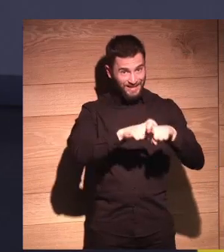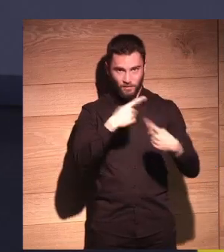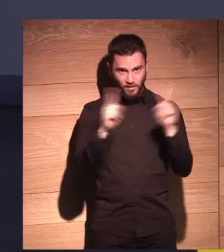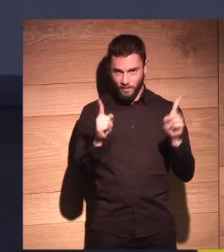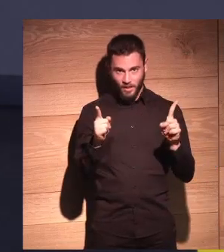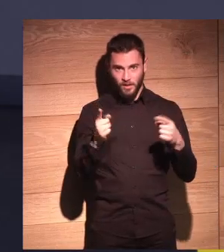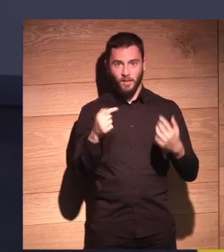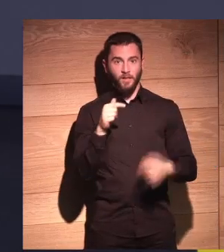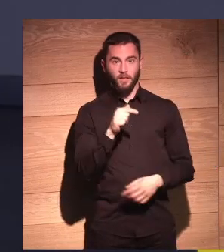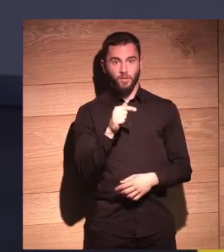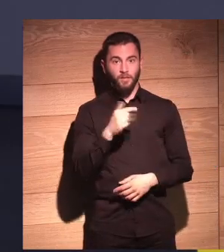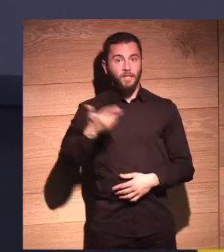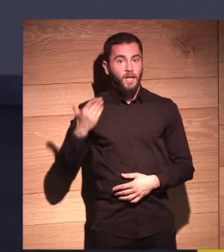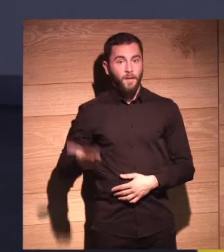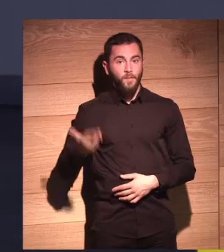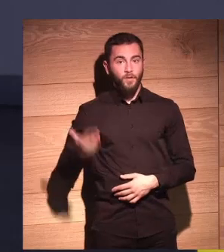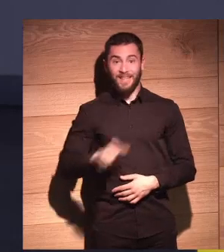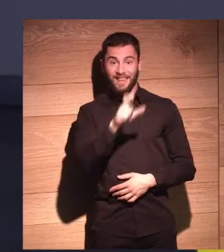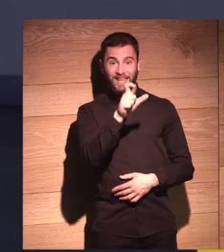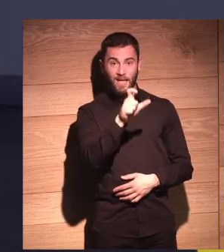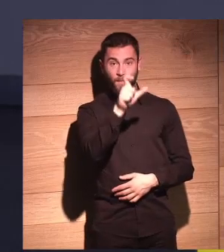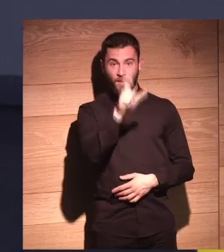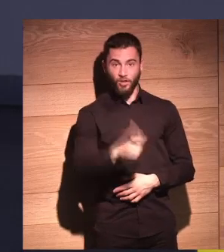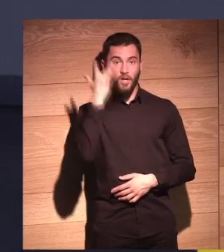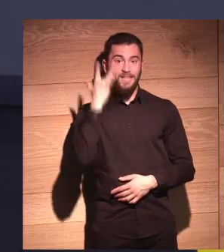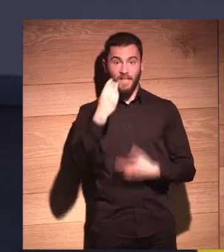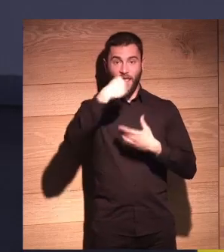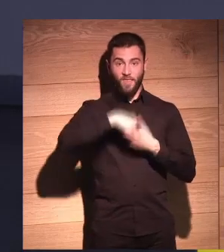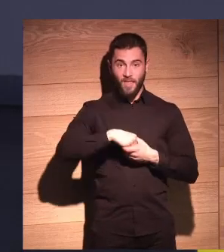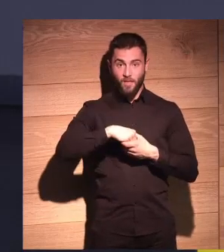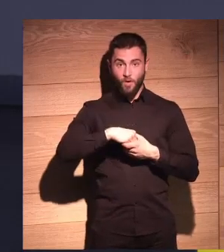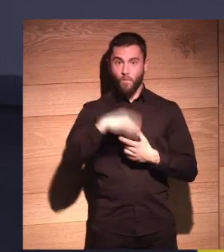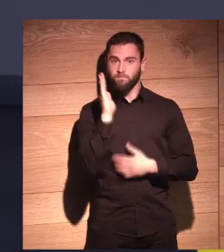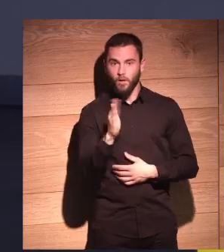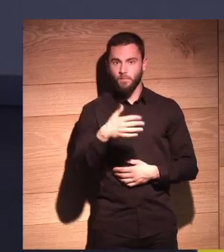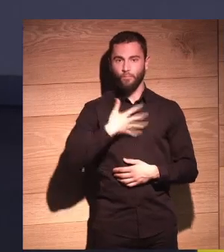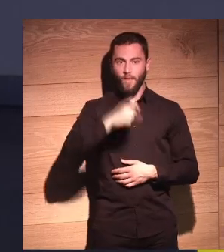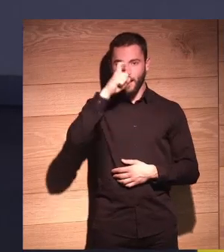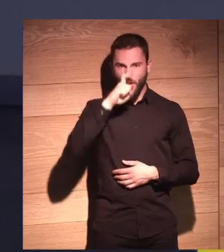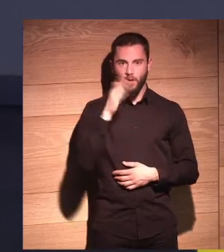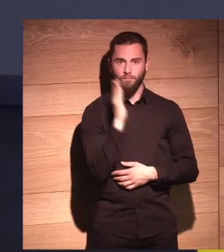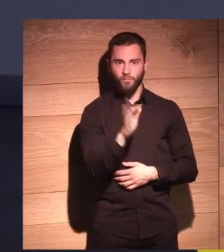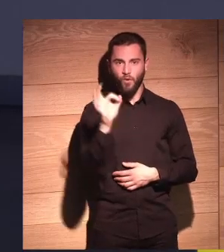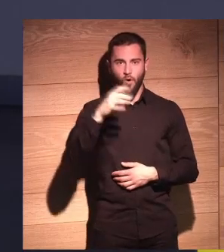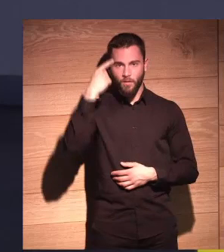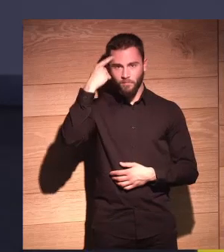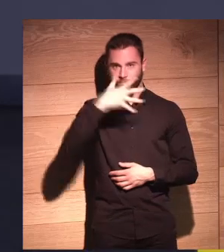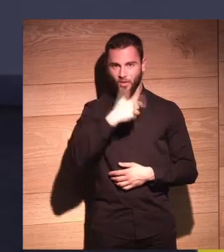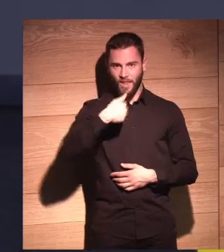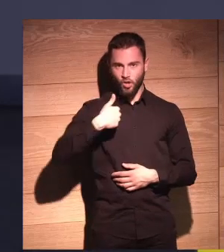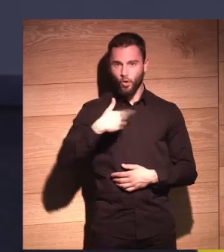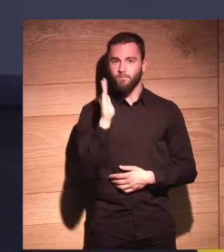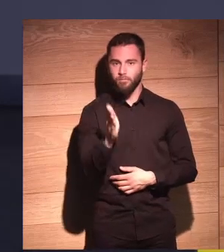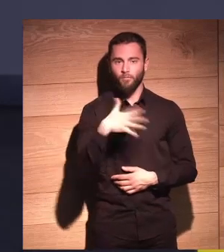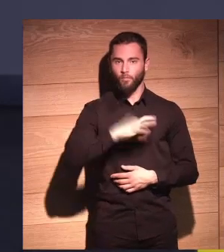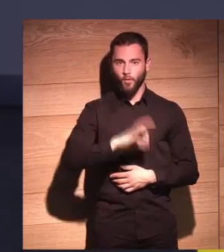realidad altera lo que es la esencia de la persona, ¿no? Puede alterar sus recuerdos o puede alterar la conciencia del yo, puede